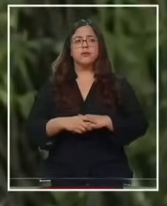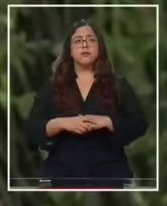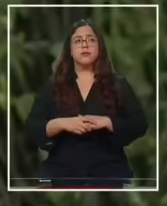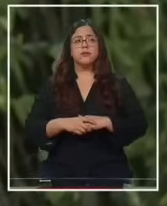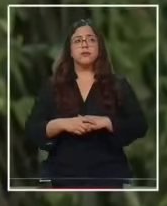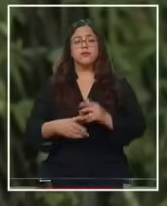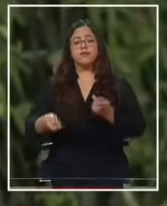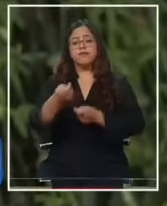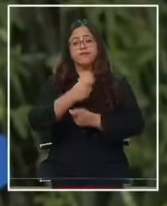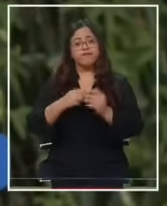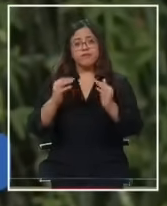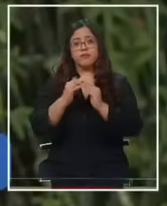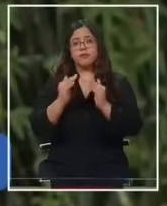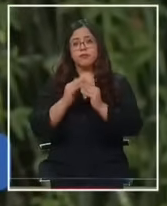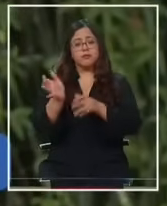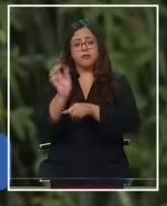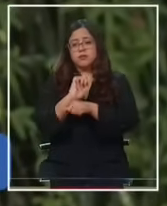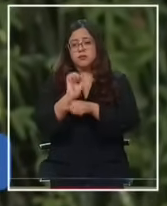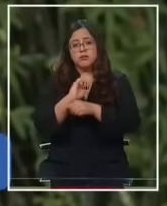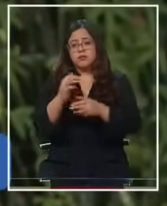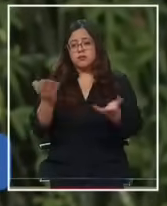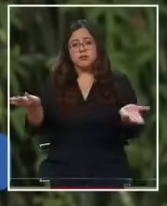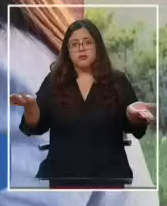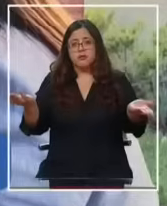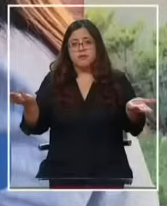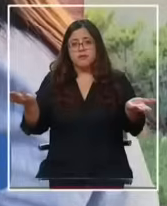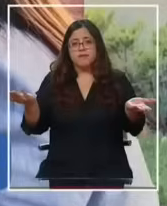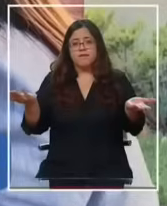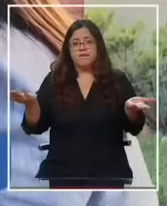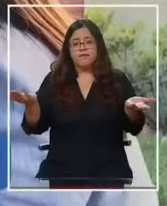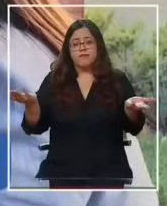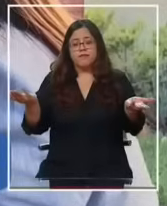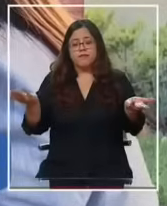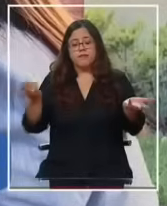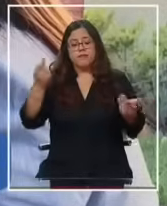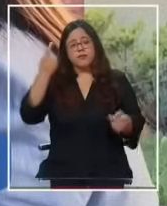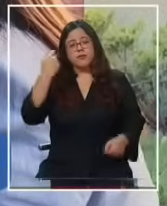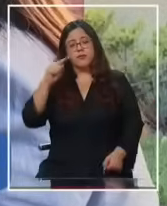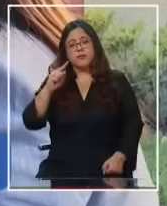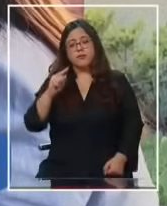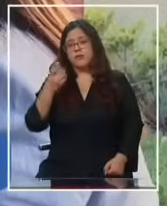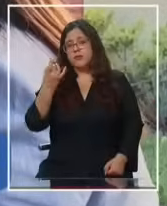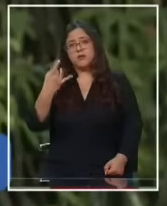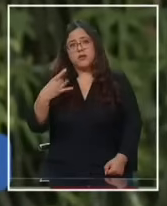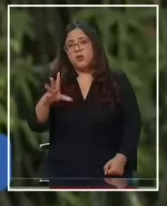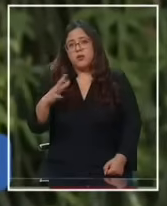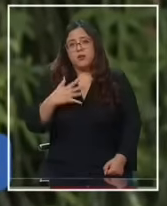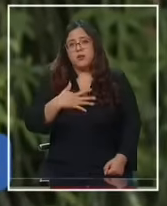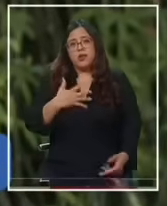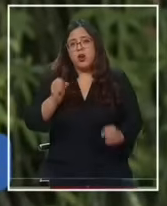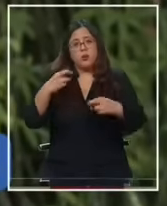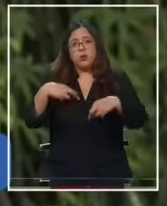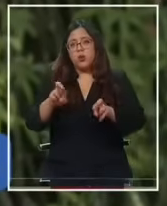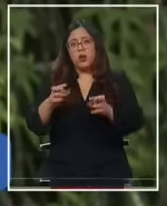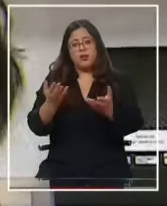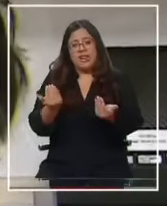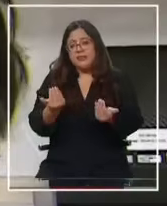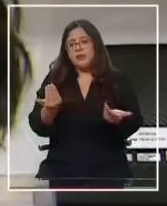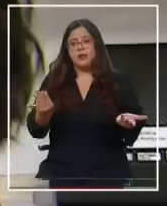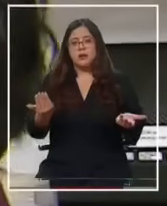Si hay que vender la casa, si hay que vender el auto, todo lo que haya que hacer en el fondo, pero es mi única posibilidad, no la puedo perder.